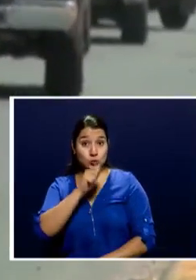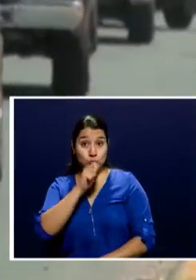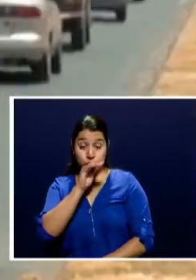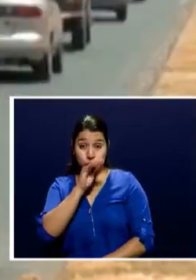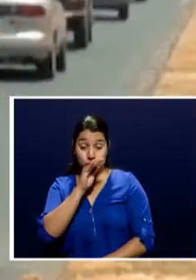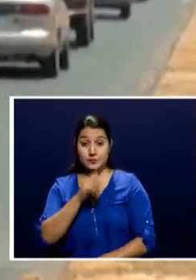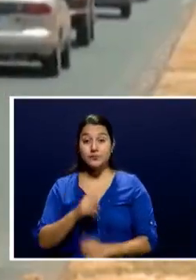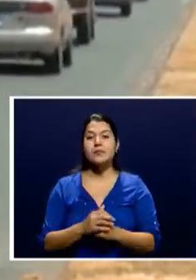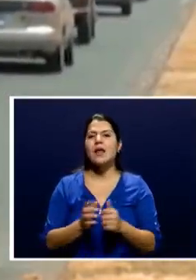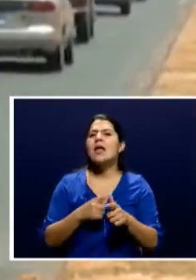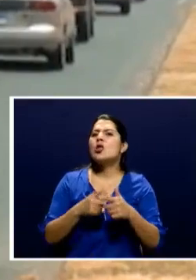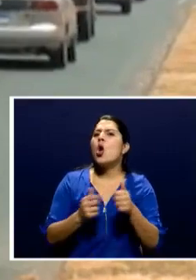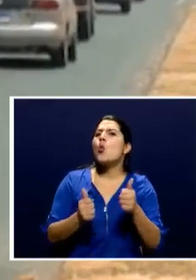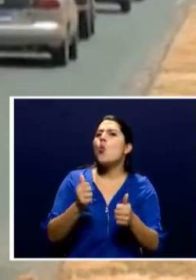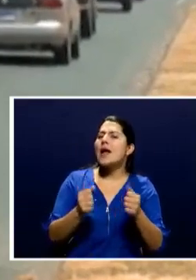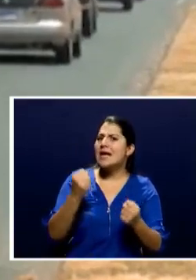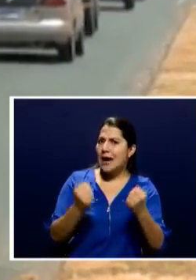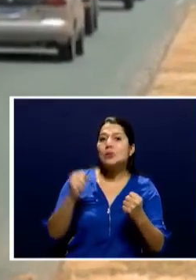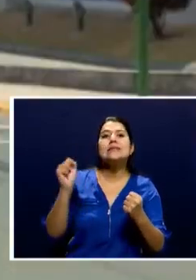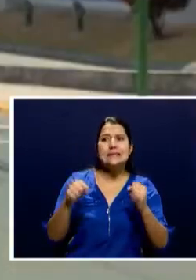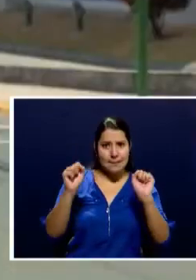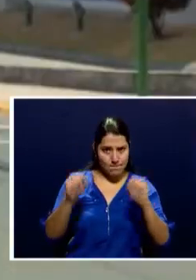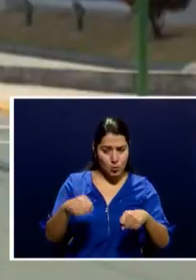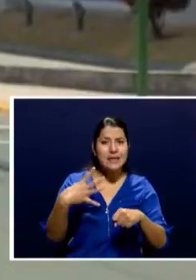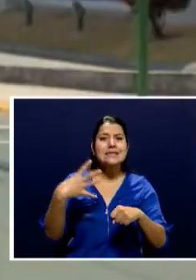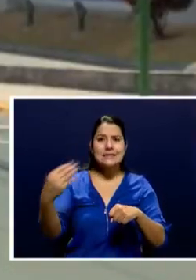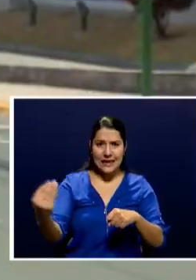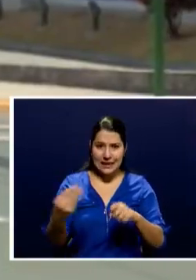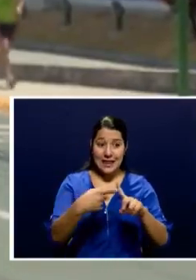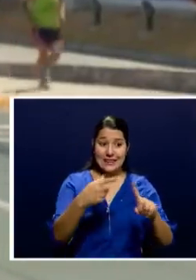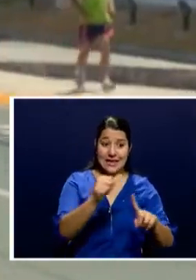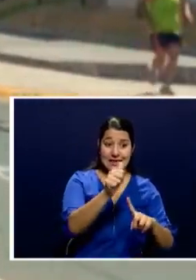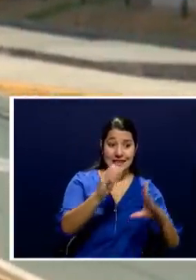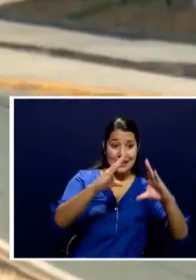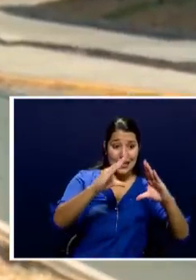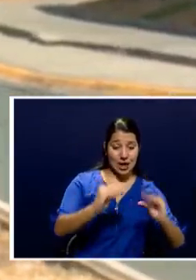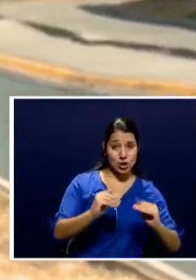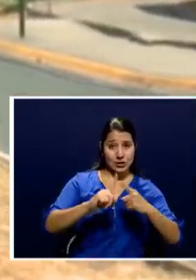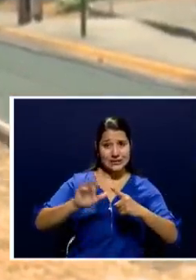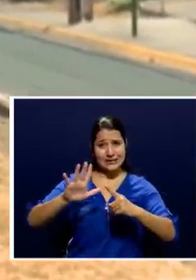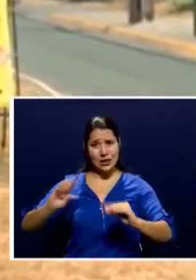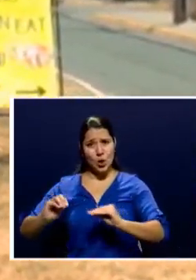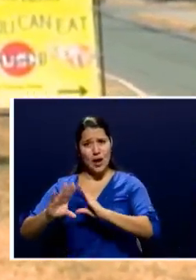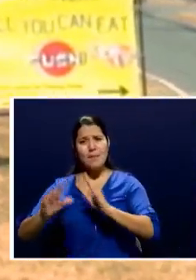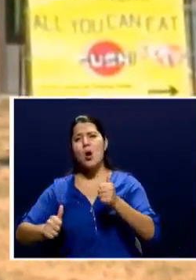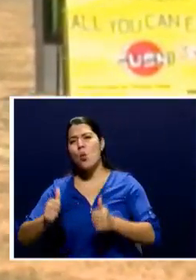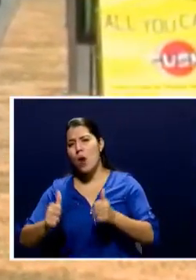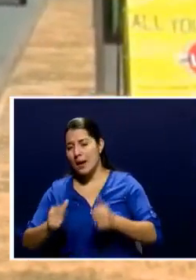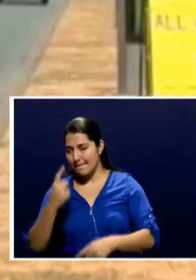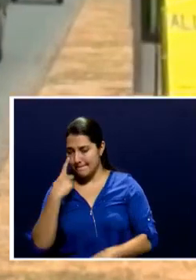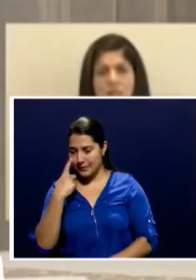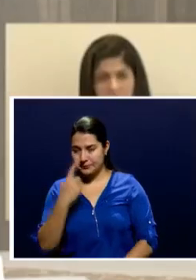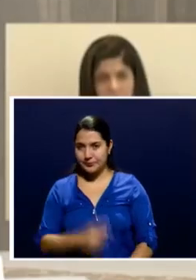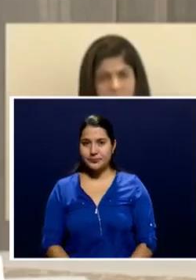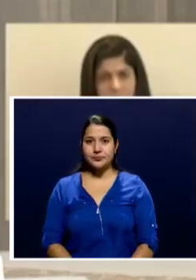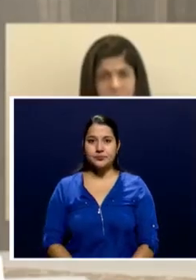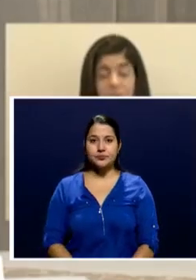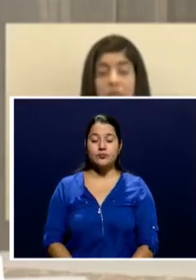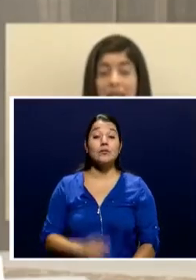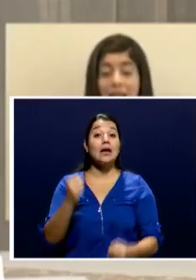son los vehículos que sí pueden circular en el horario de 10 de la noche a 5 de la mañana? Escuchemos al ministro de Seguridad.